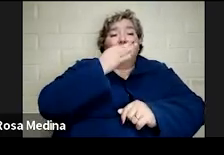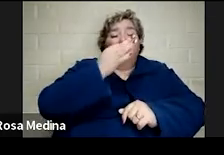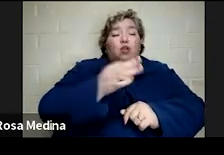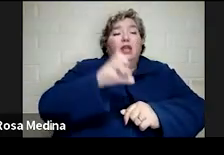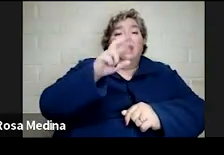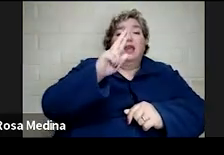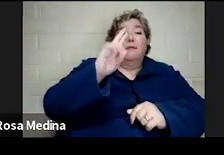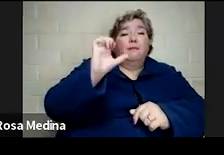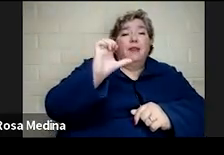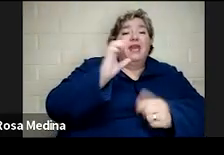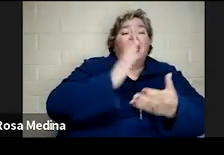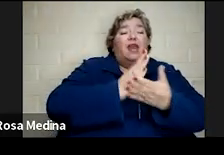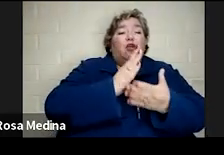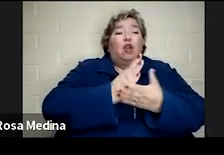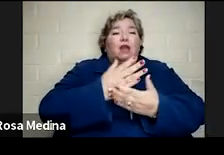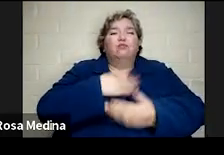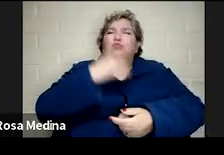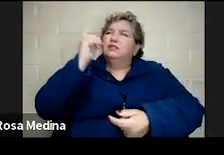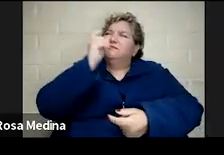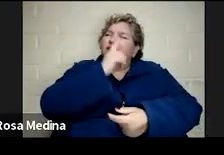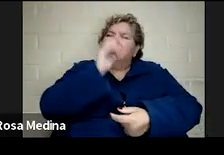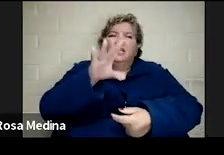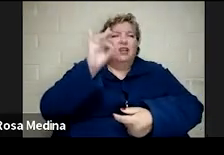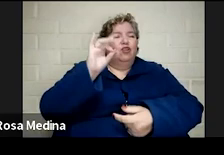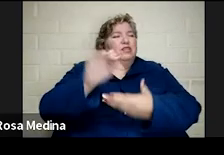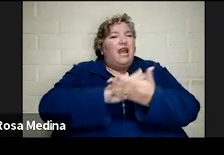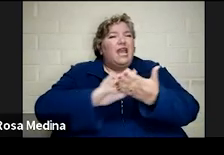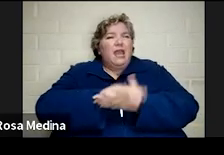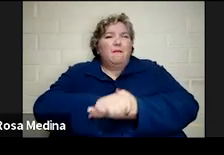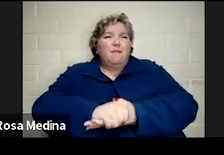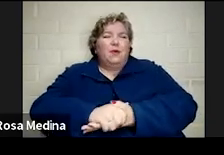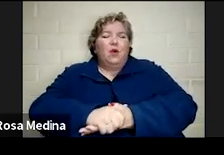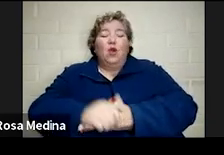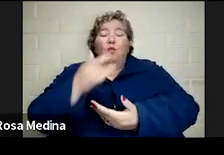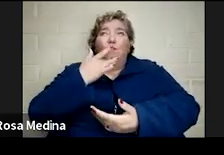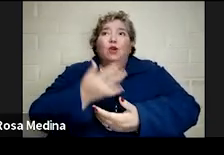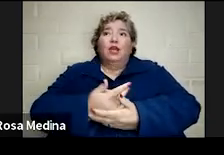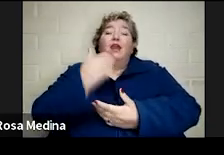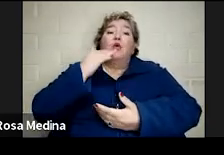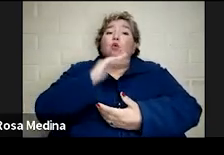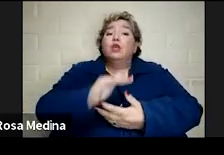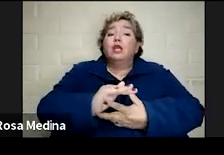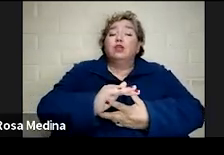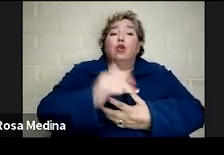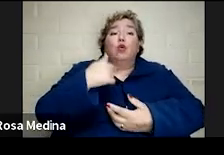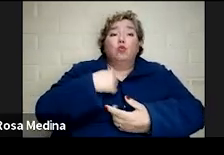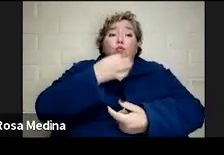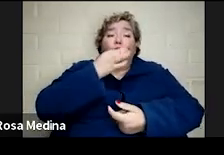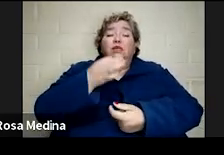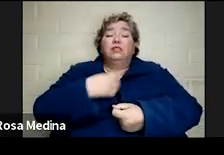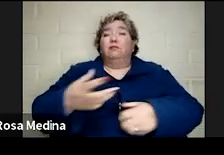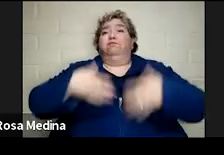costó mucho encontrar ejemplos, porque en general a un niño en una edad preescolar se espera que sea impulsivo y que no tenga